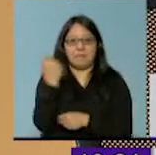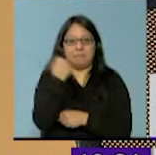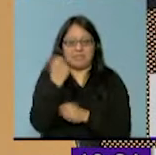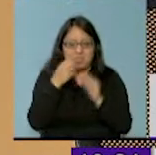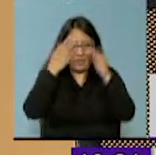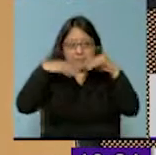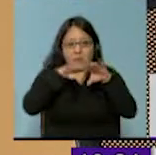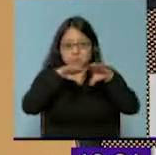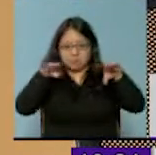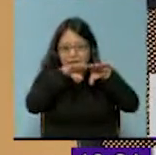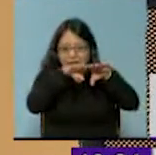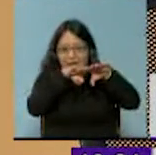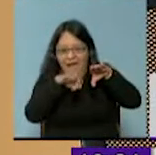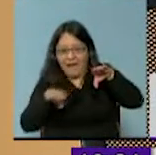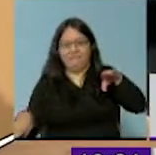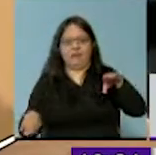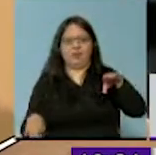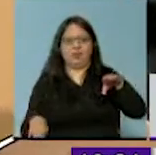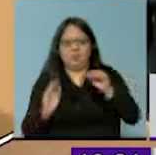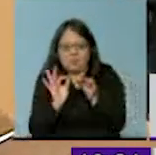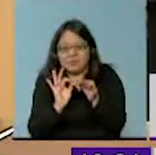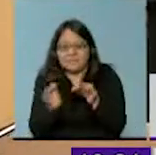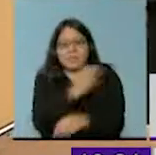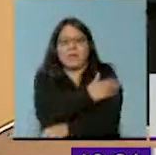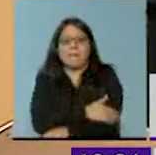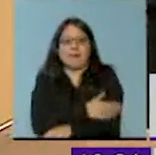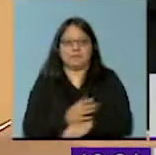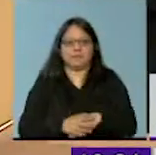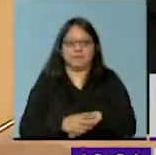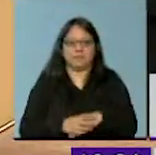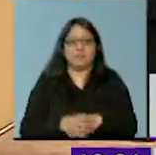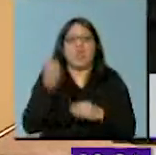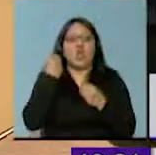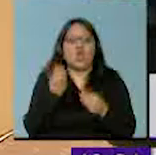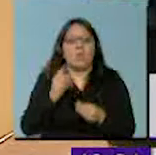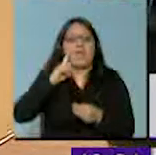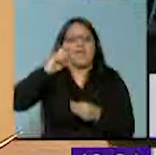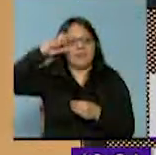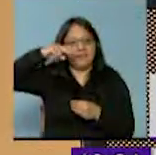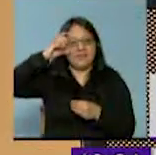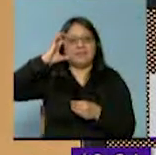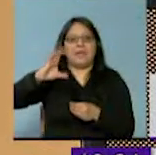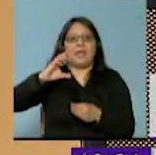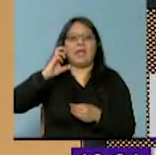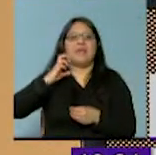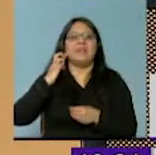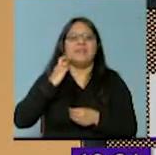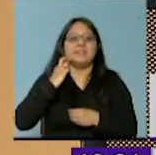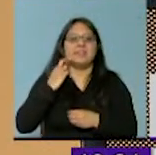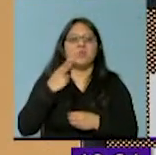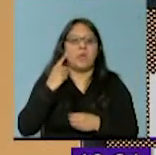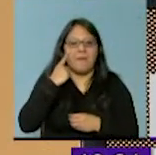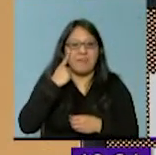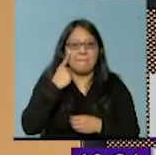debajo de lo que es el índice de pobreza, lo dijo el INDEC. Para la canasta básica de alimentos, 19.000 pesos en una familia